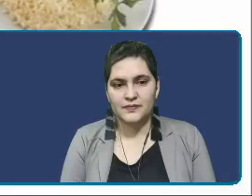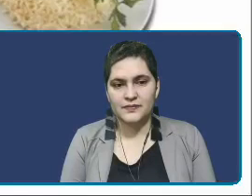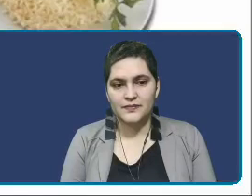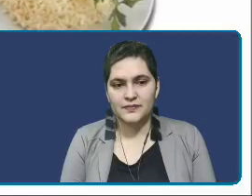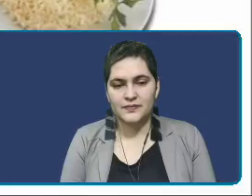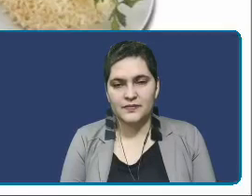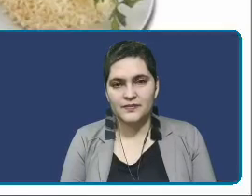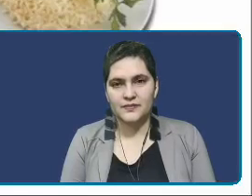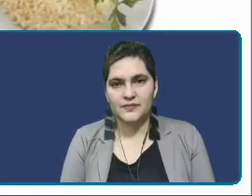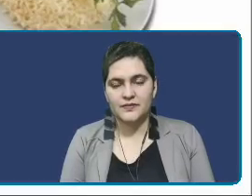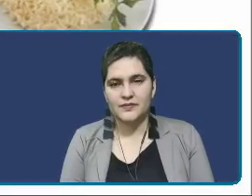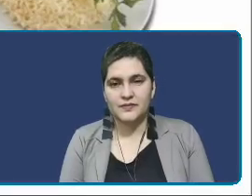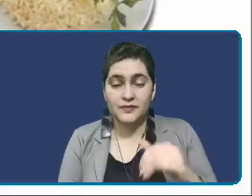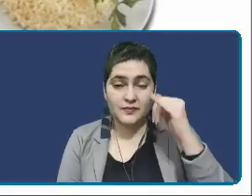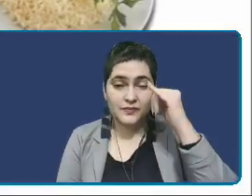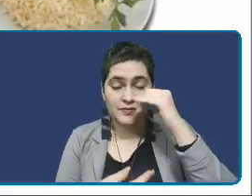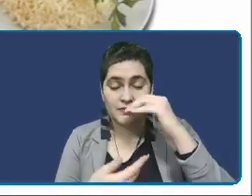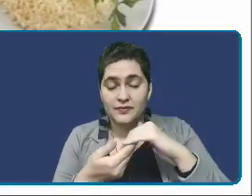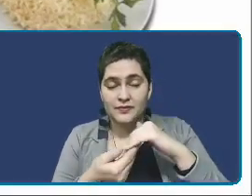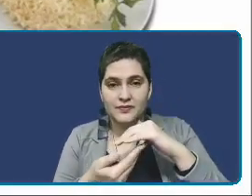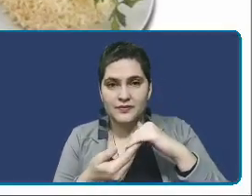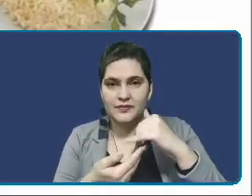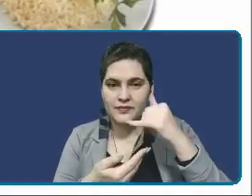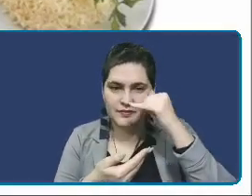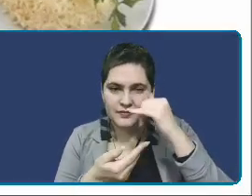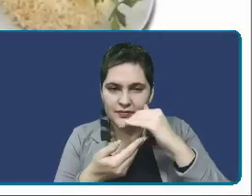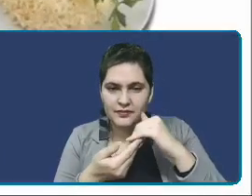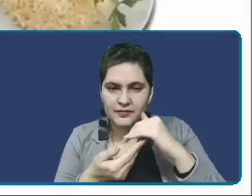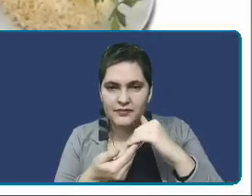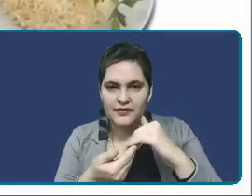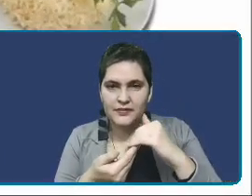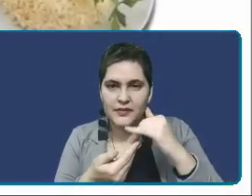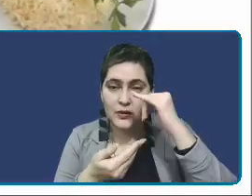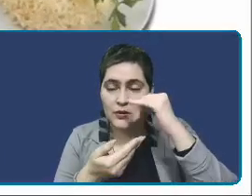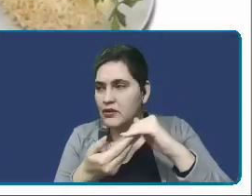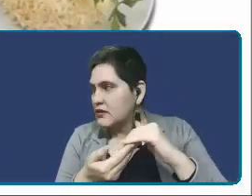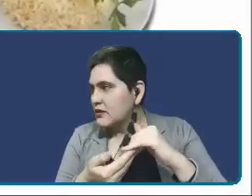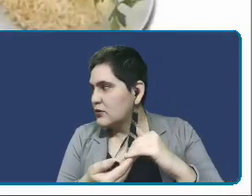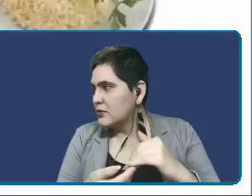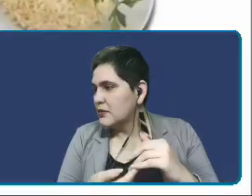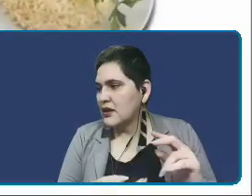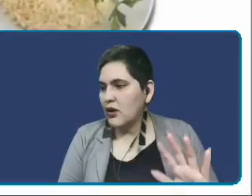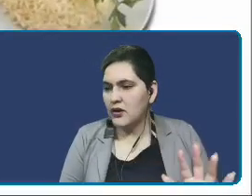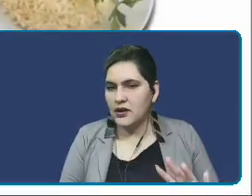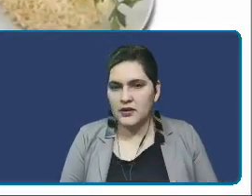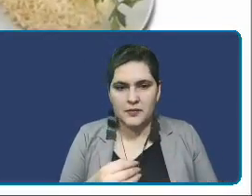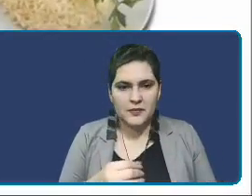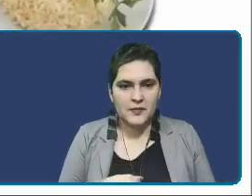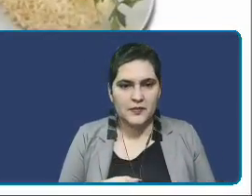seleccionar algunos alimentos, o sea, voy a comer de cierto grupo y voy a dejar de comer de otro grupo.